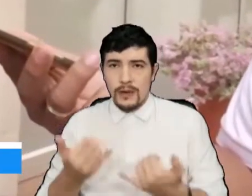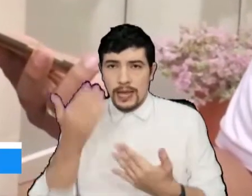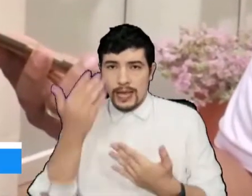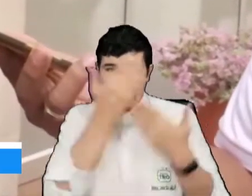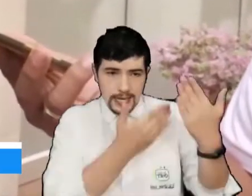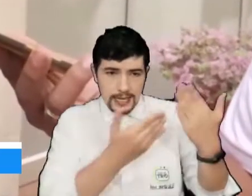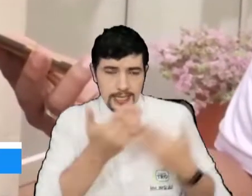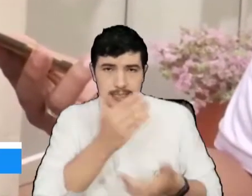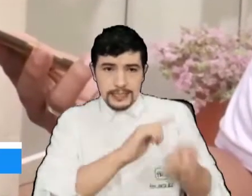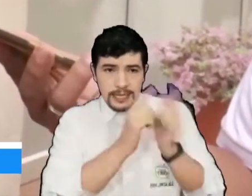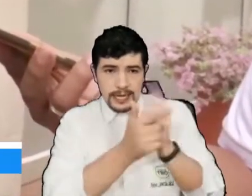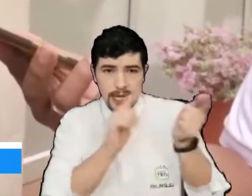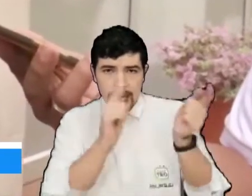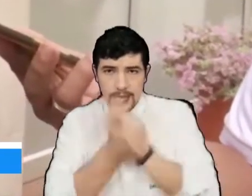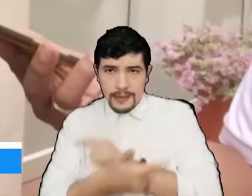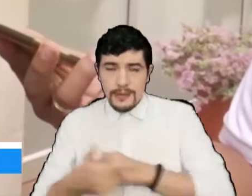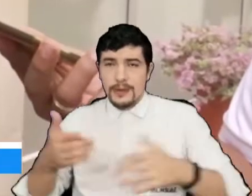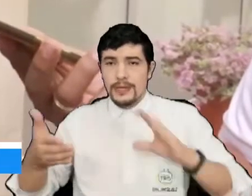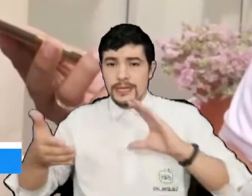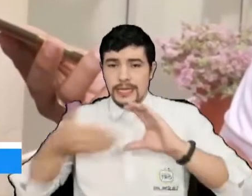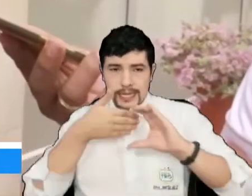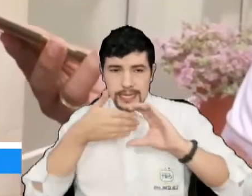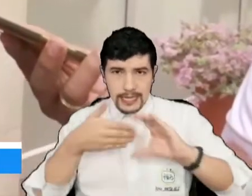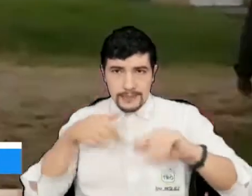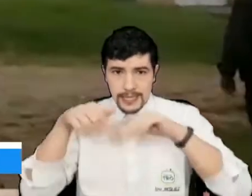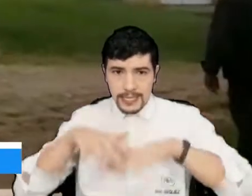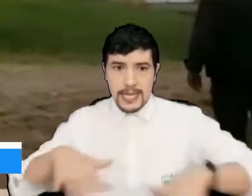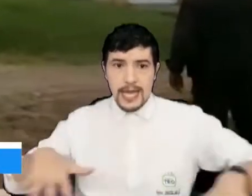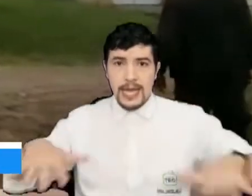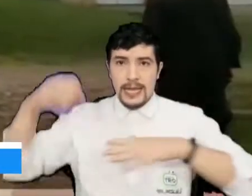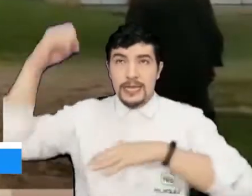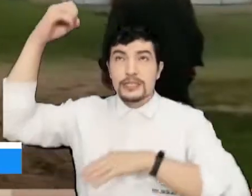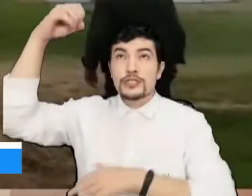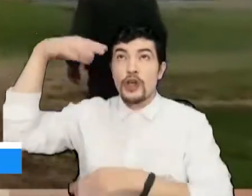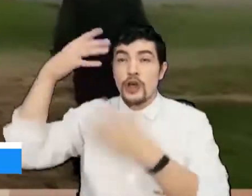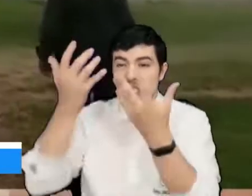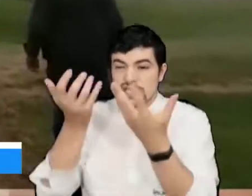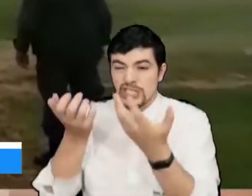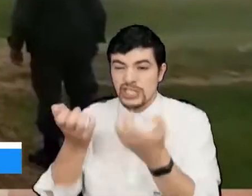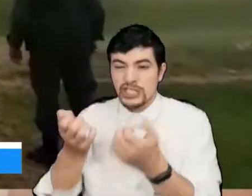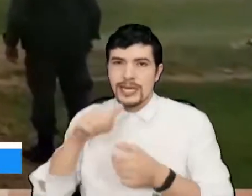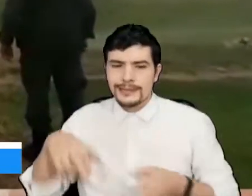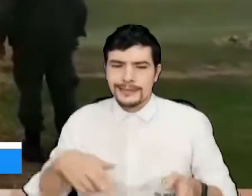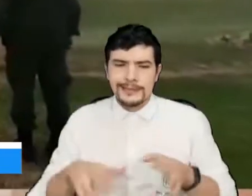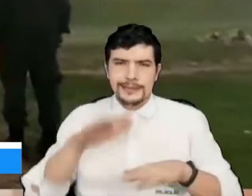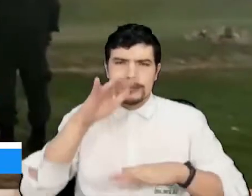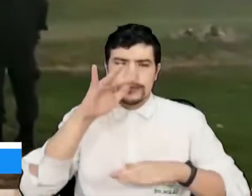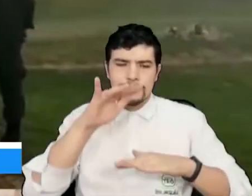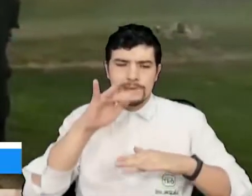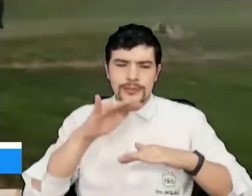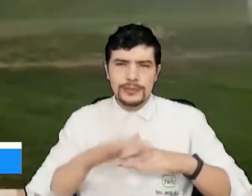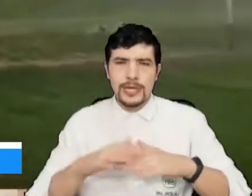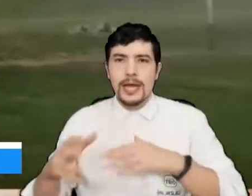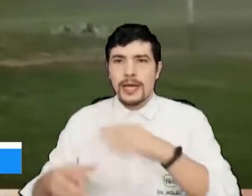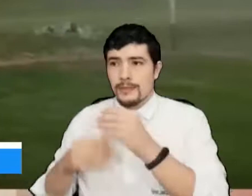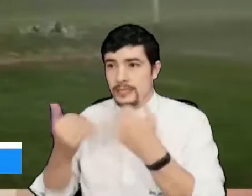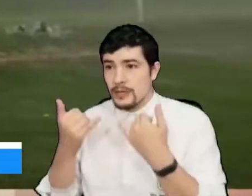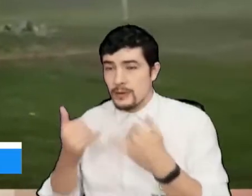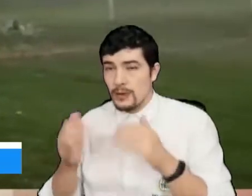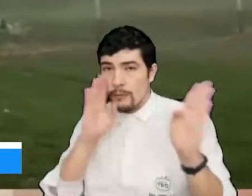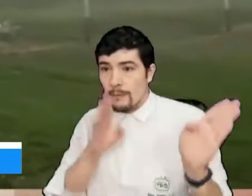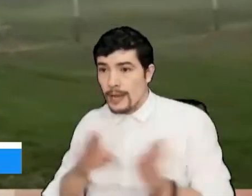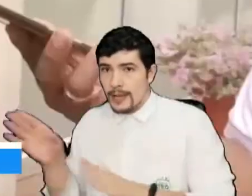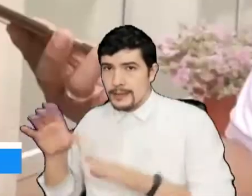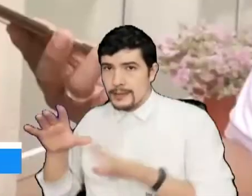plan de acción respectivo. Volvimos a actualizar el plan de acción de sequía e incendios forestales para estar muy preparados,